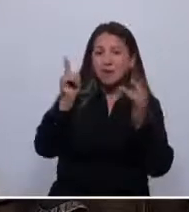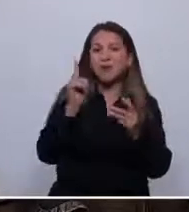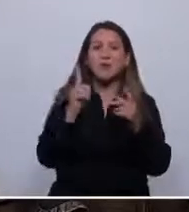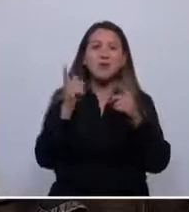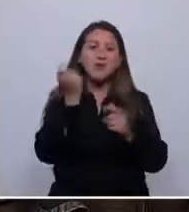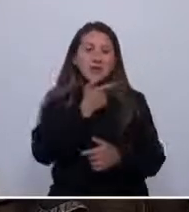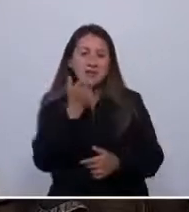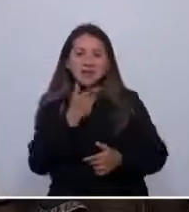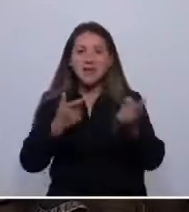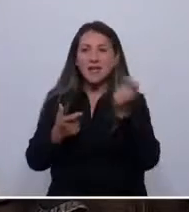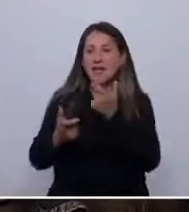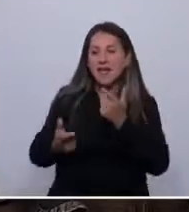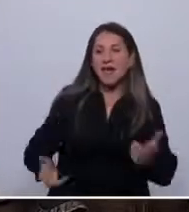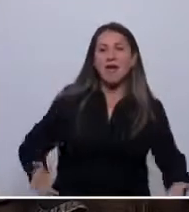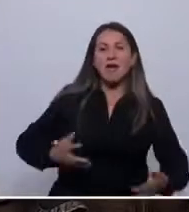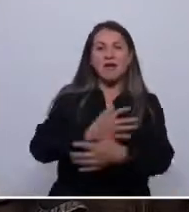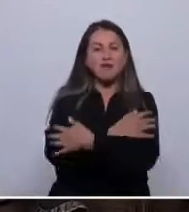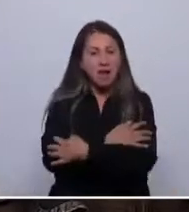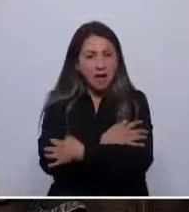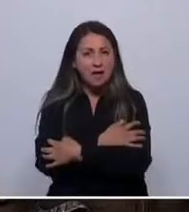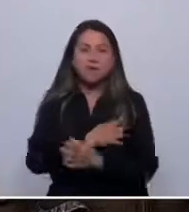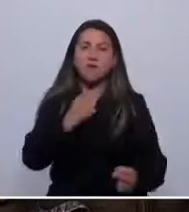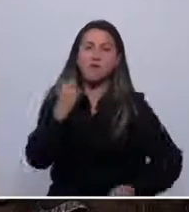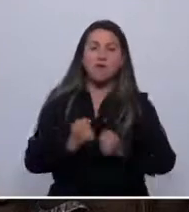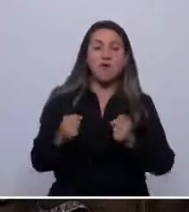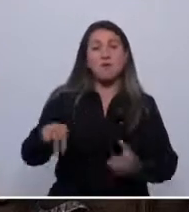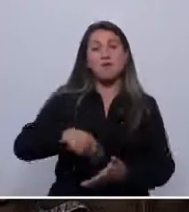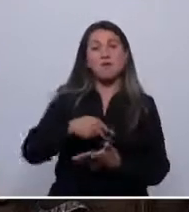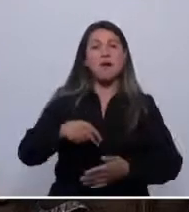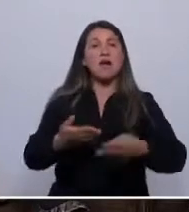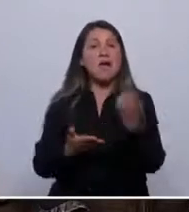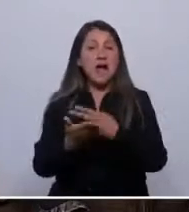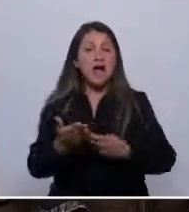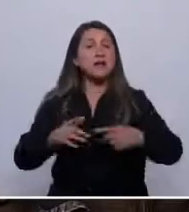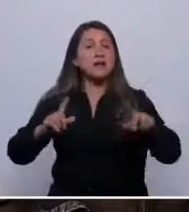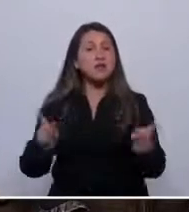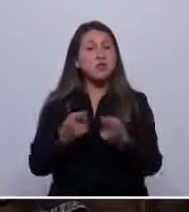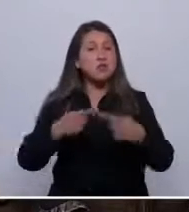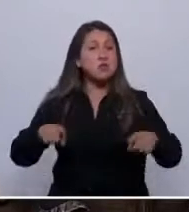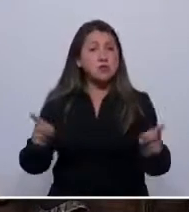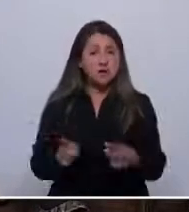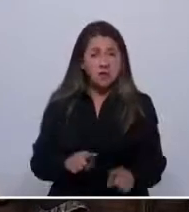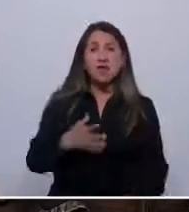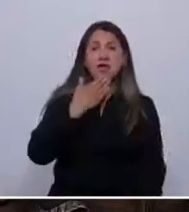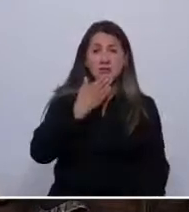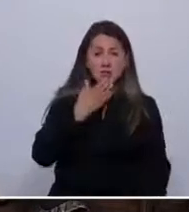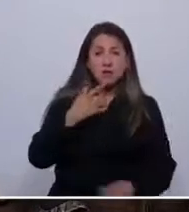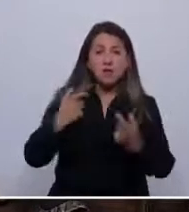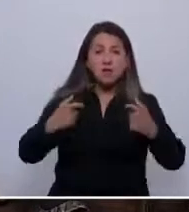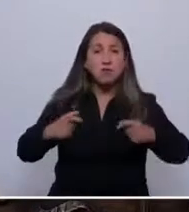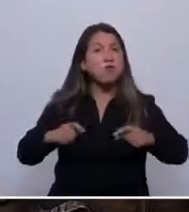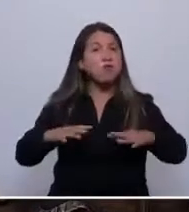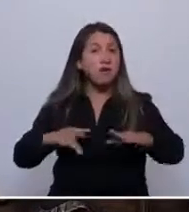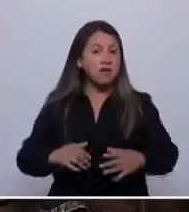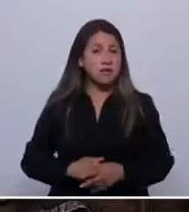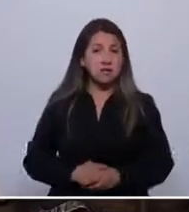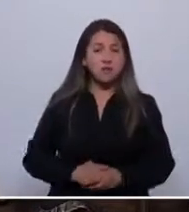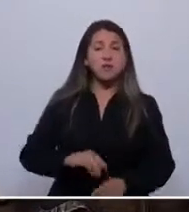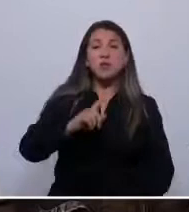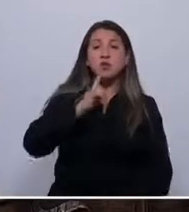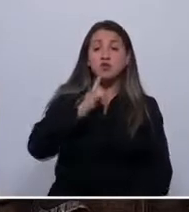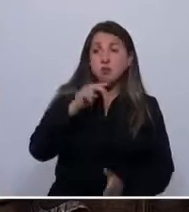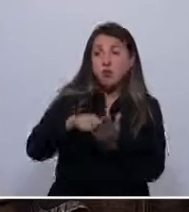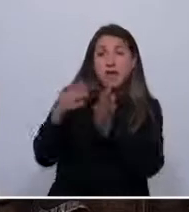risas, abrazos, baile, arte, música. Si también fuimos felices, tuvimos